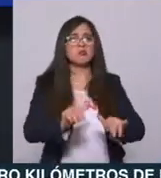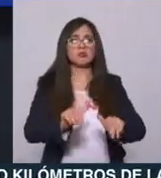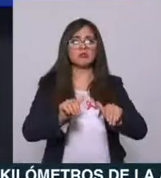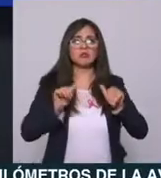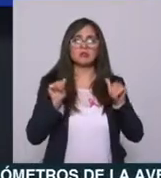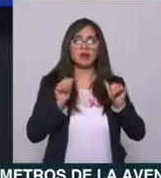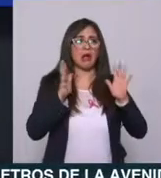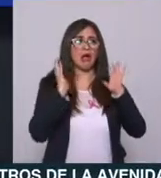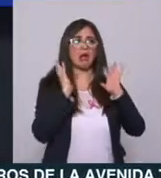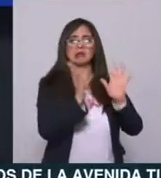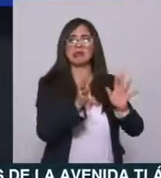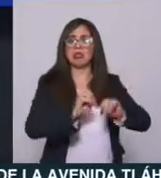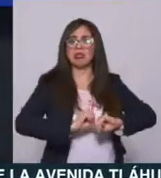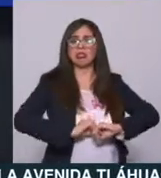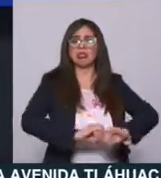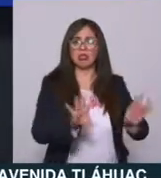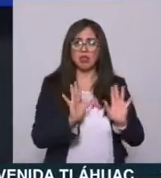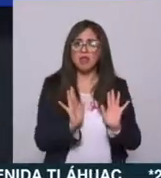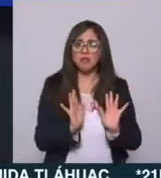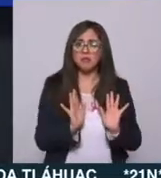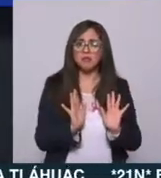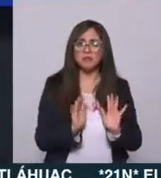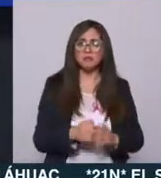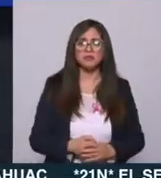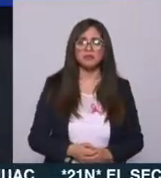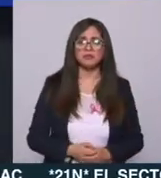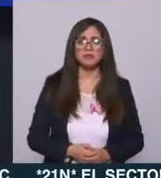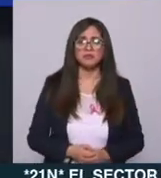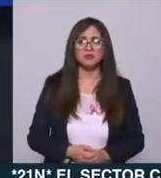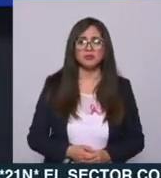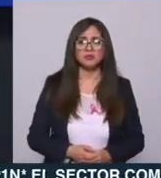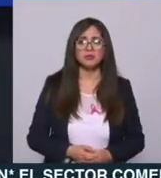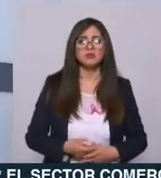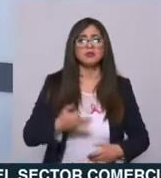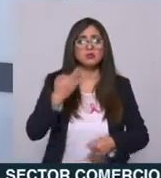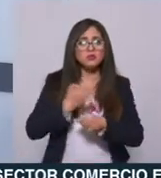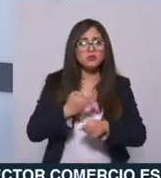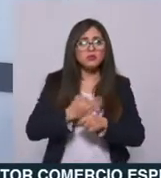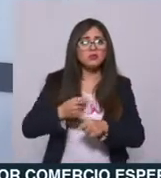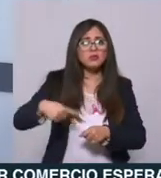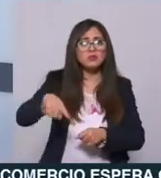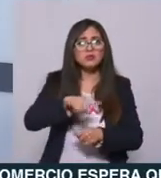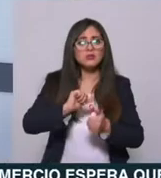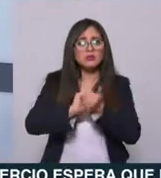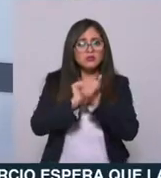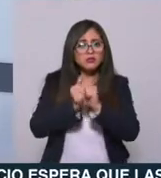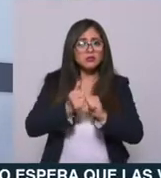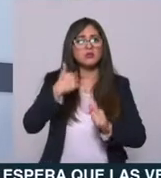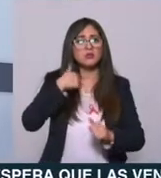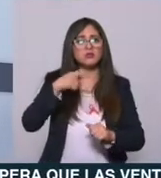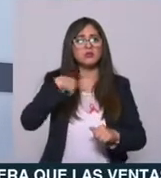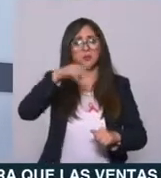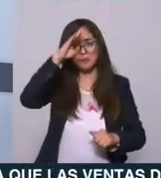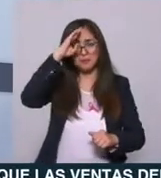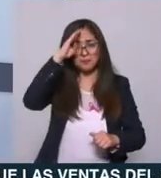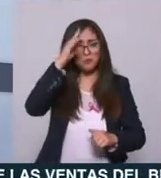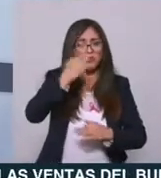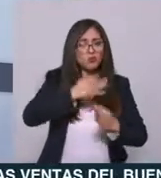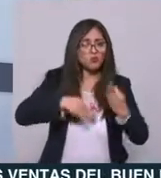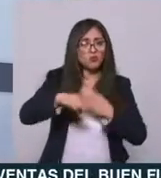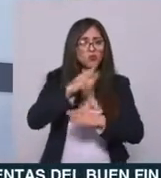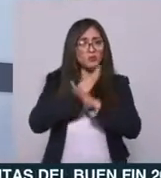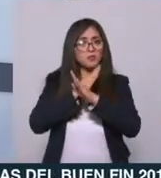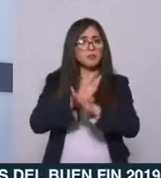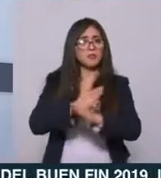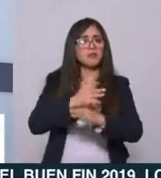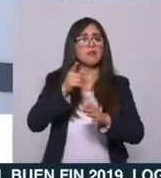las cosas pasen y pues lleguemos hasta este grado, ¿no? Creo que se puede evitar si todos ponemos en